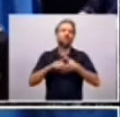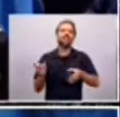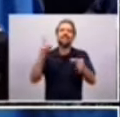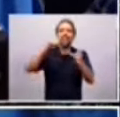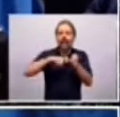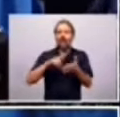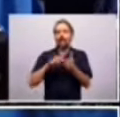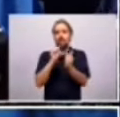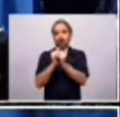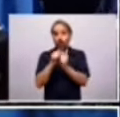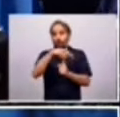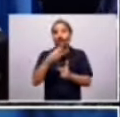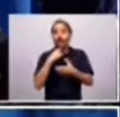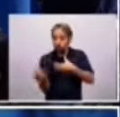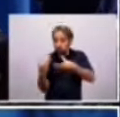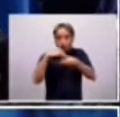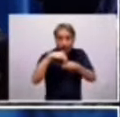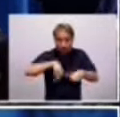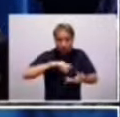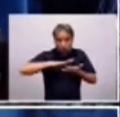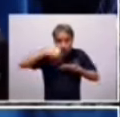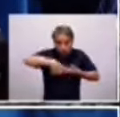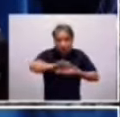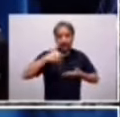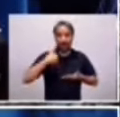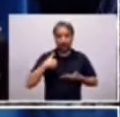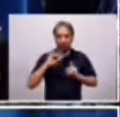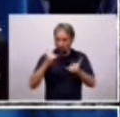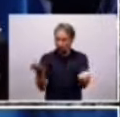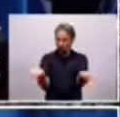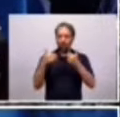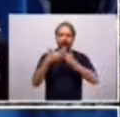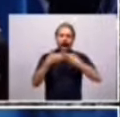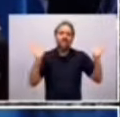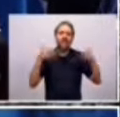pisar con cuidado, pero pisar. Pisar, digo, en función de dar un paso.